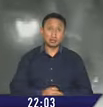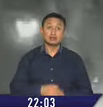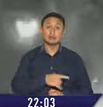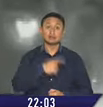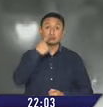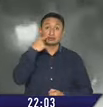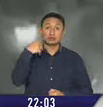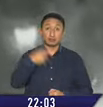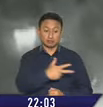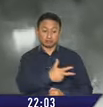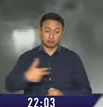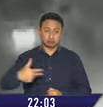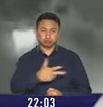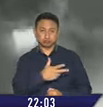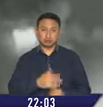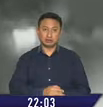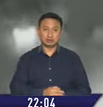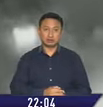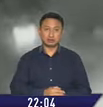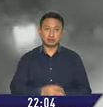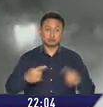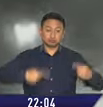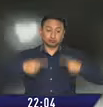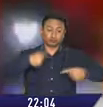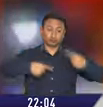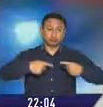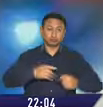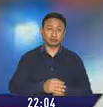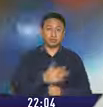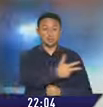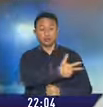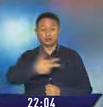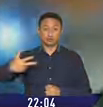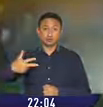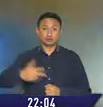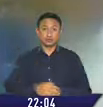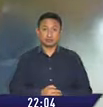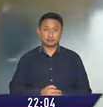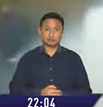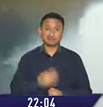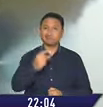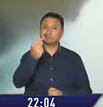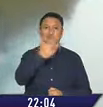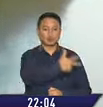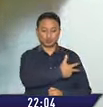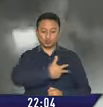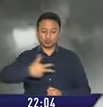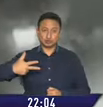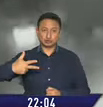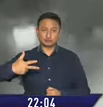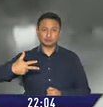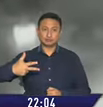conductor intenta escapar. Sale humo de las llantas al dar reversa y a toda velocidad arranca.